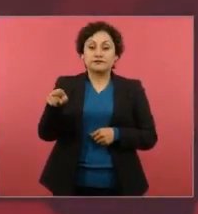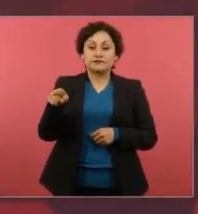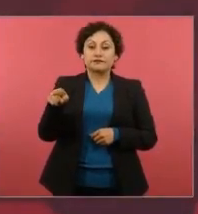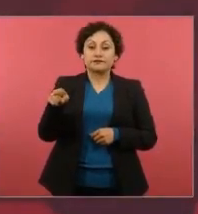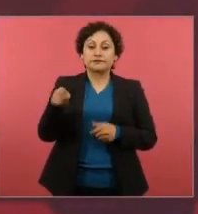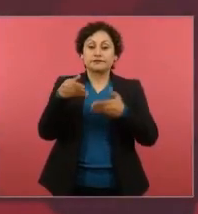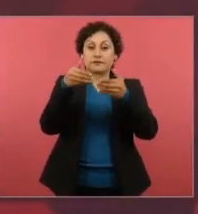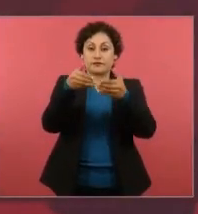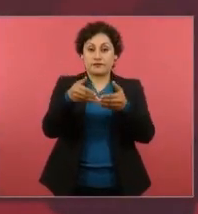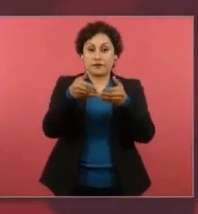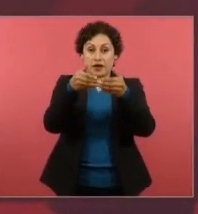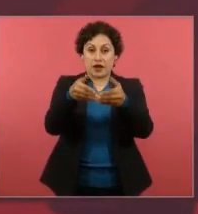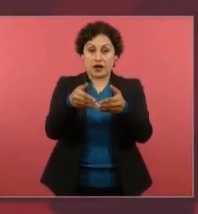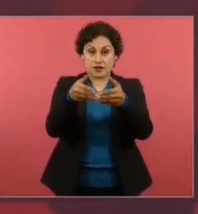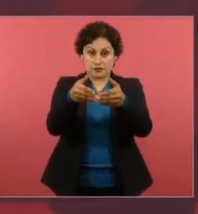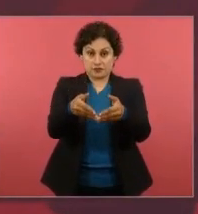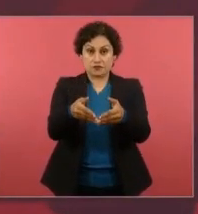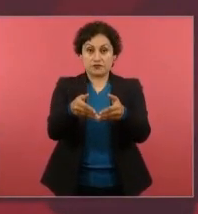un barco así,